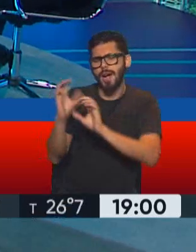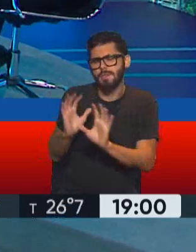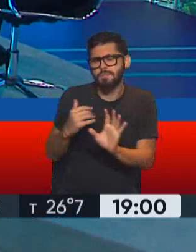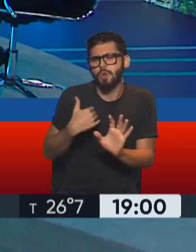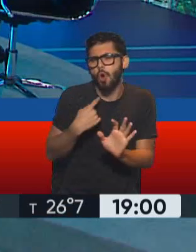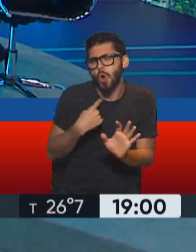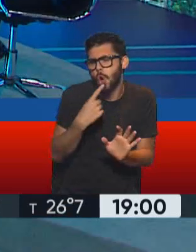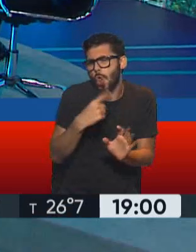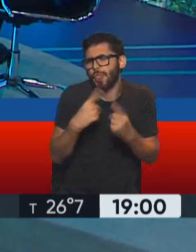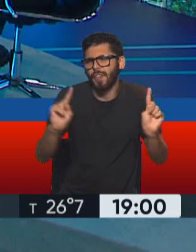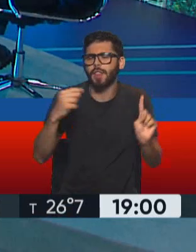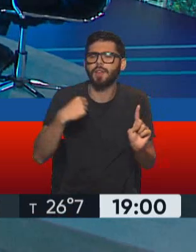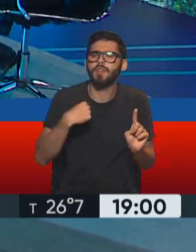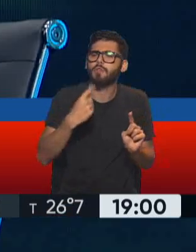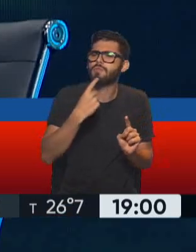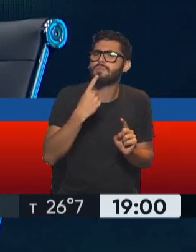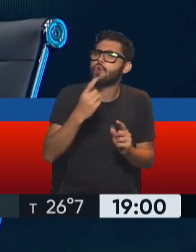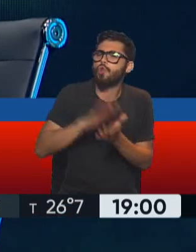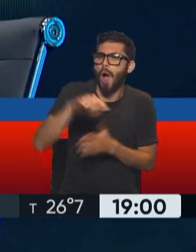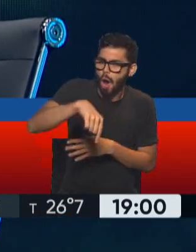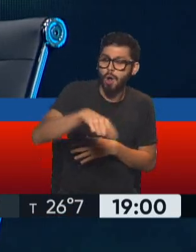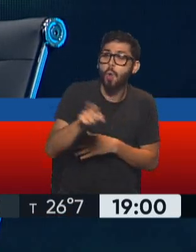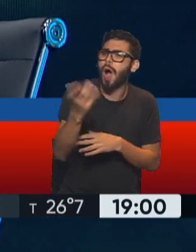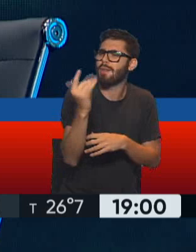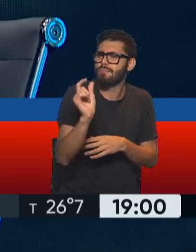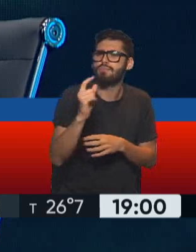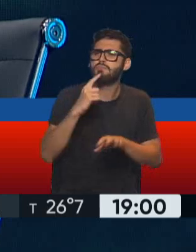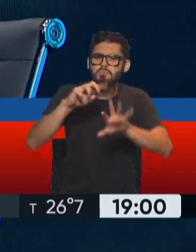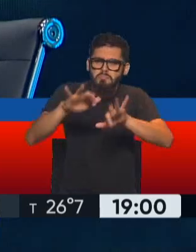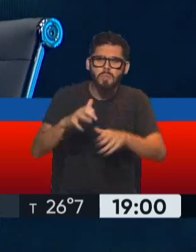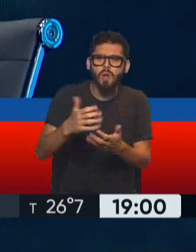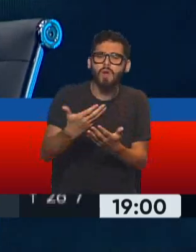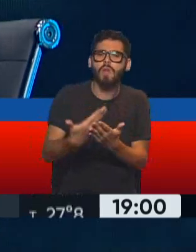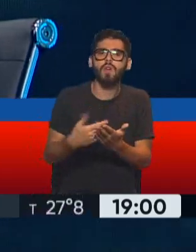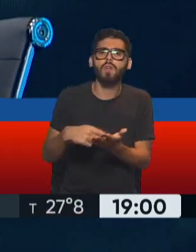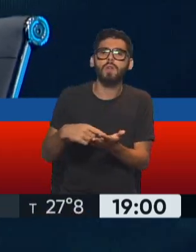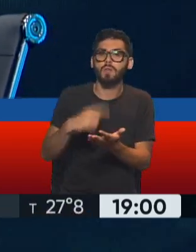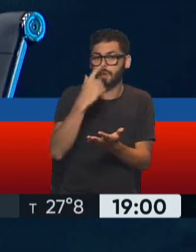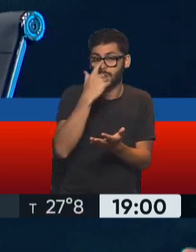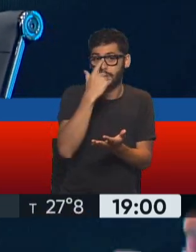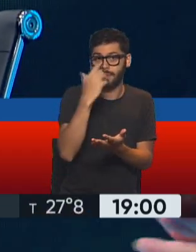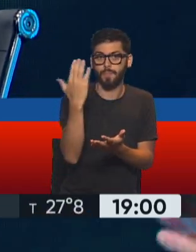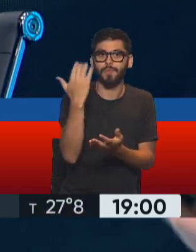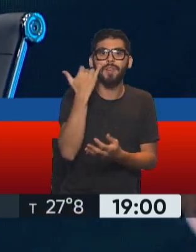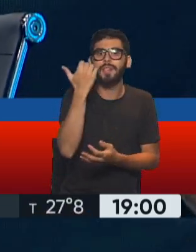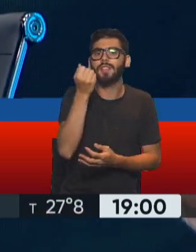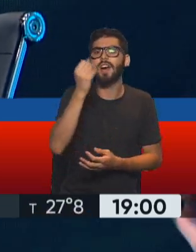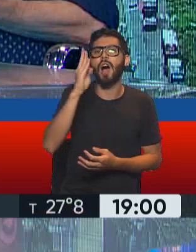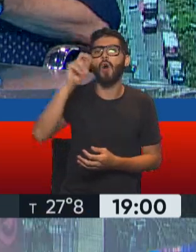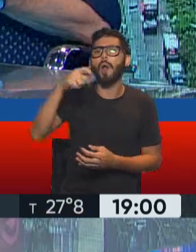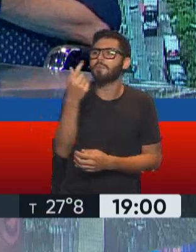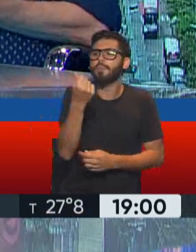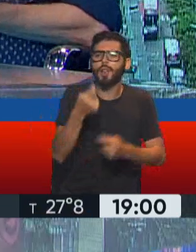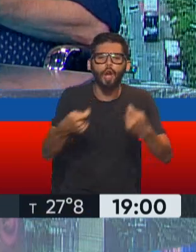estos días. Usted escribió una nota acerca de, digamos, la ruta del dinero, en ese caso de Alfredo Jabrán. Durante